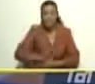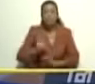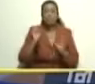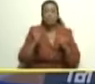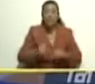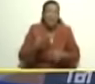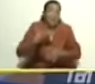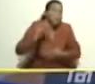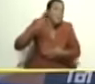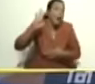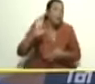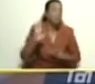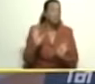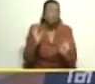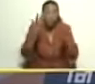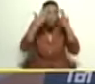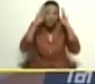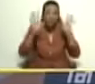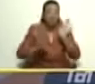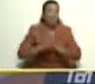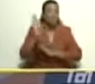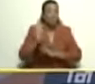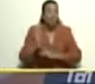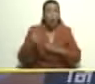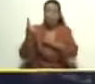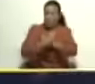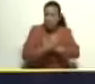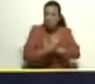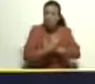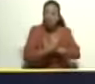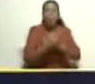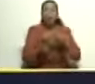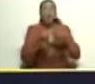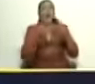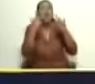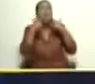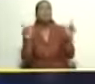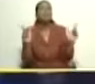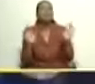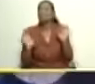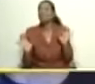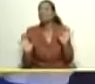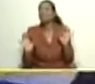o quizás más, con sanciones o sin sanciones.